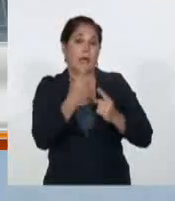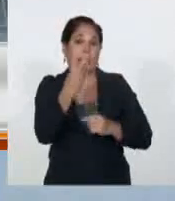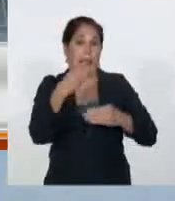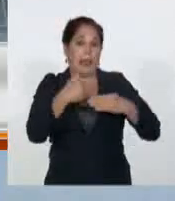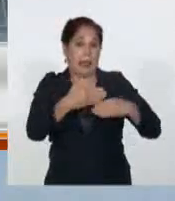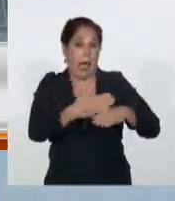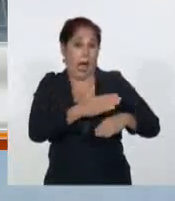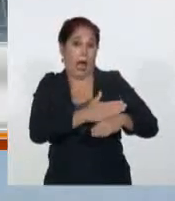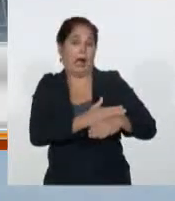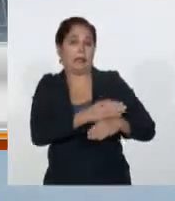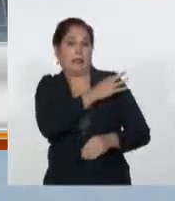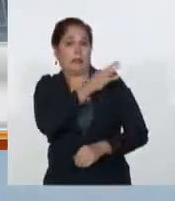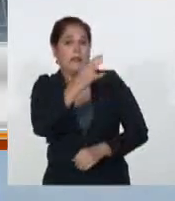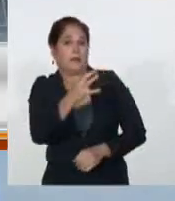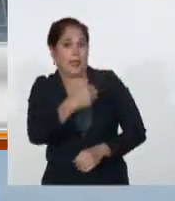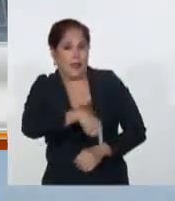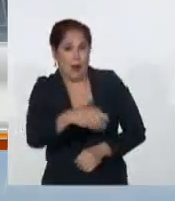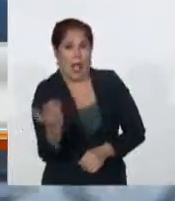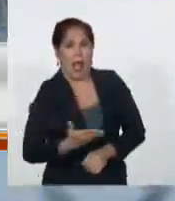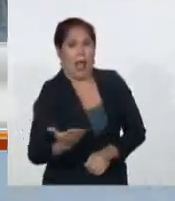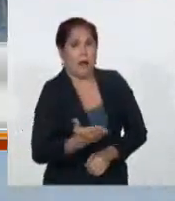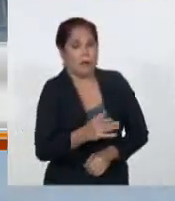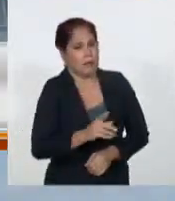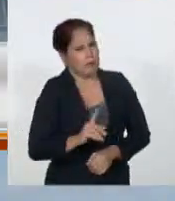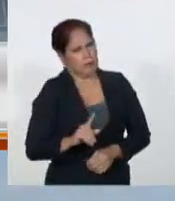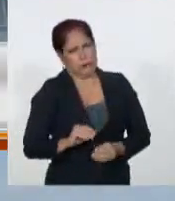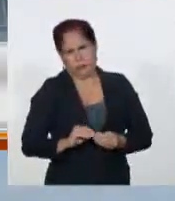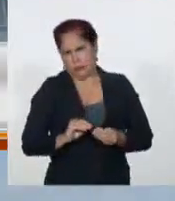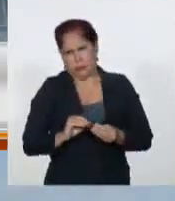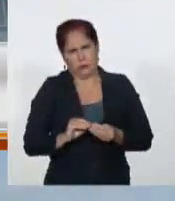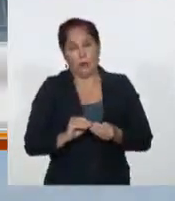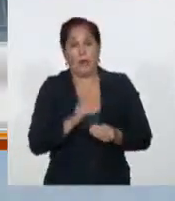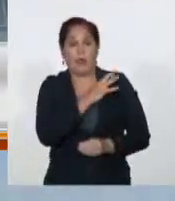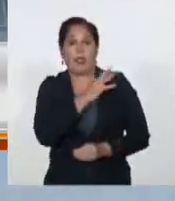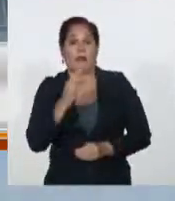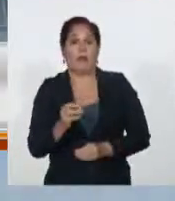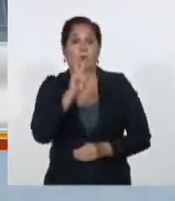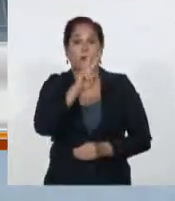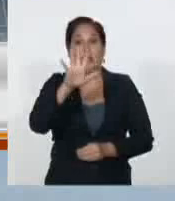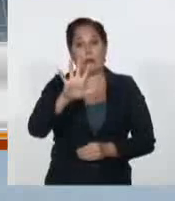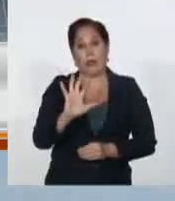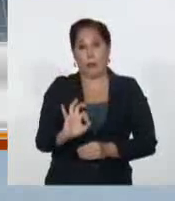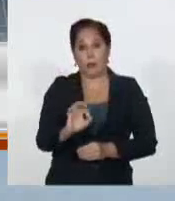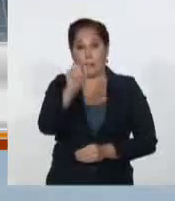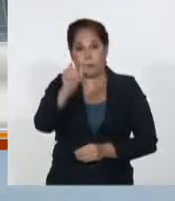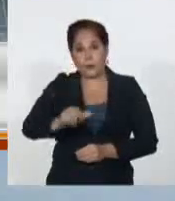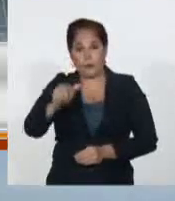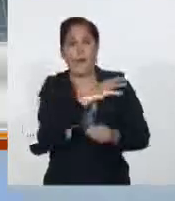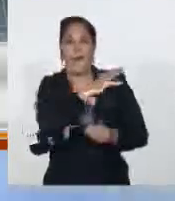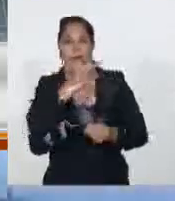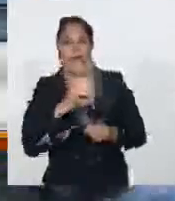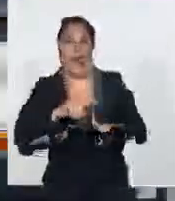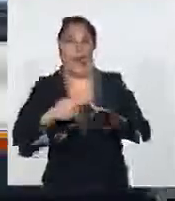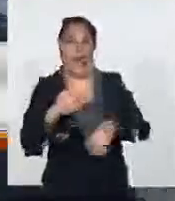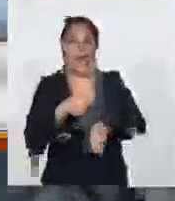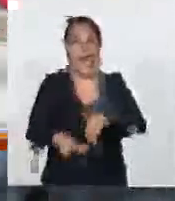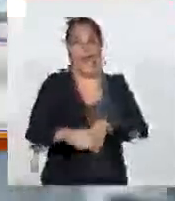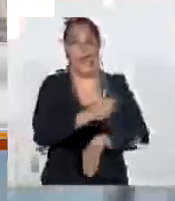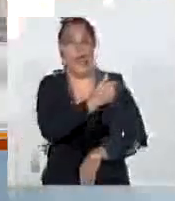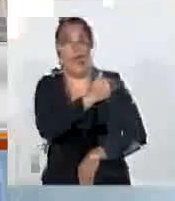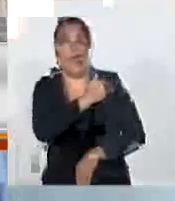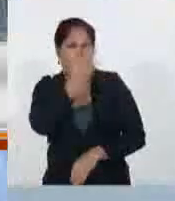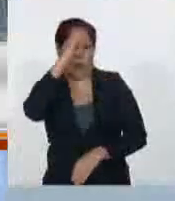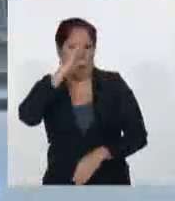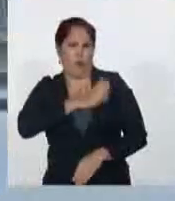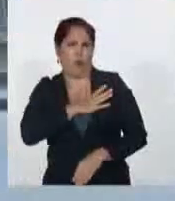para la ocurrencia de este foro donde están invitados 250 personas de los dos bloques